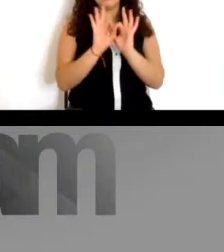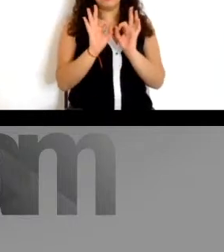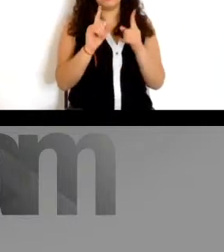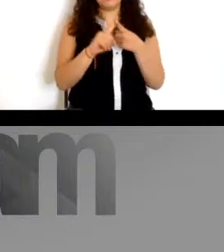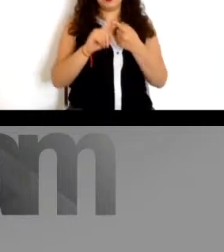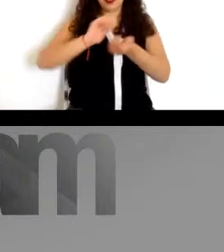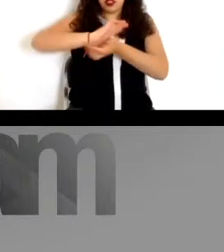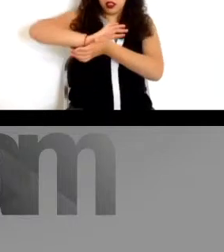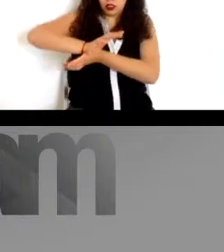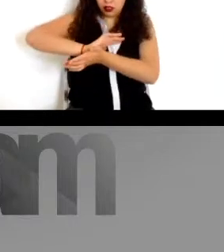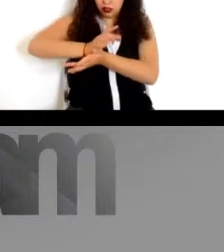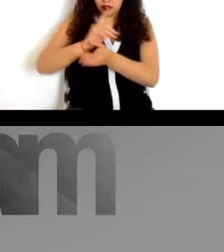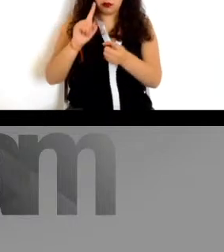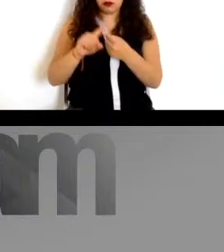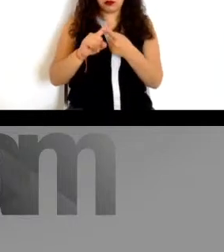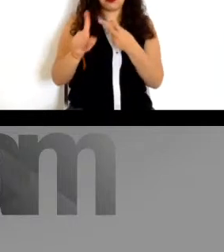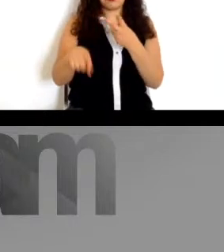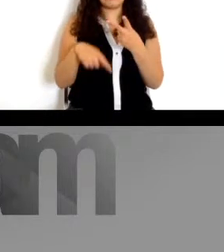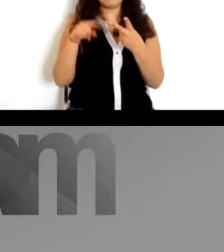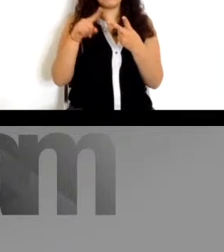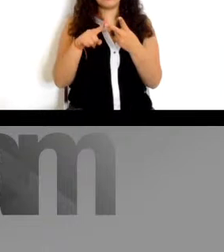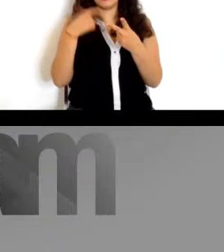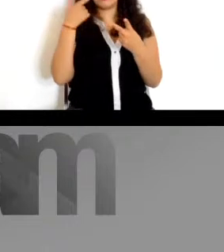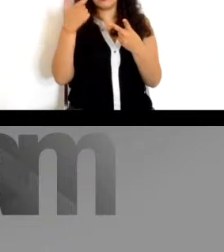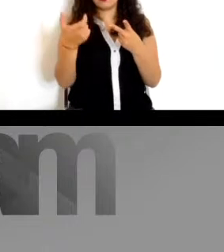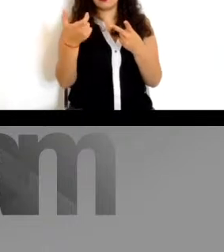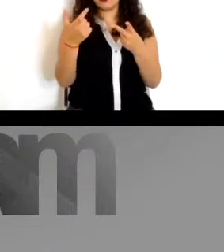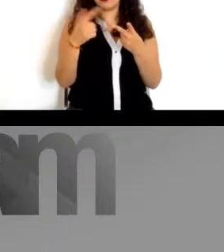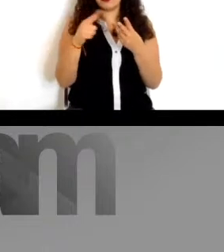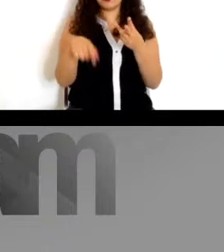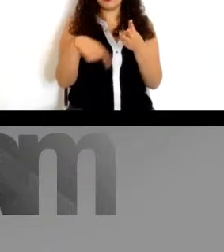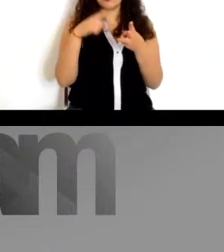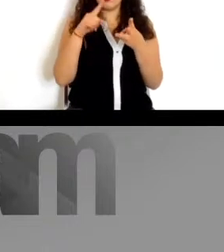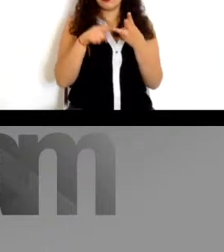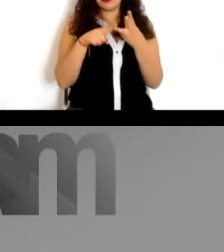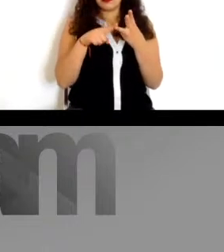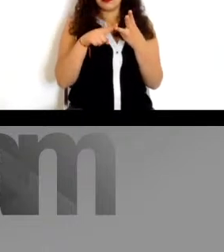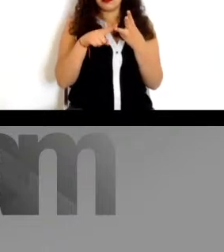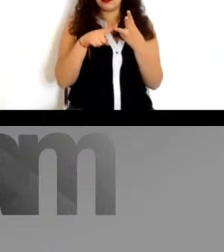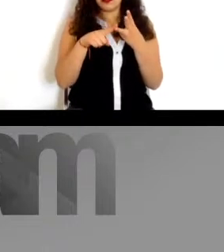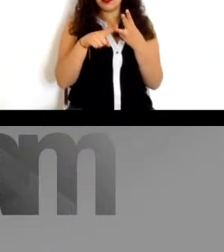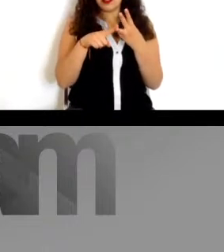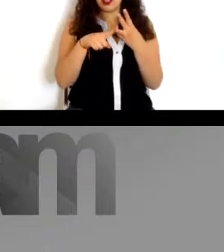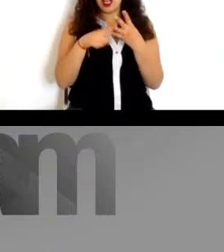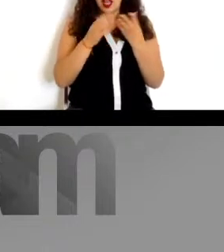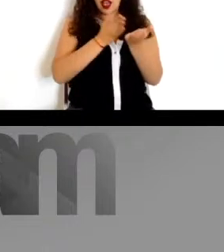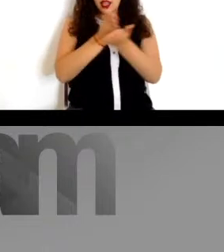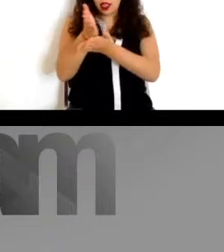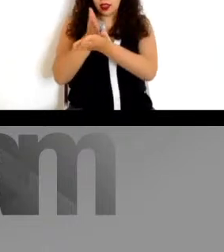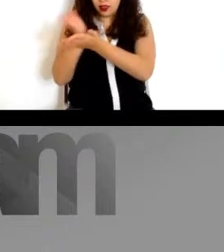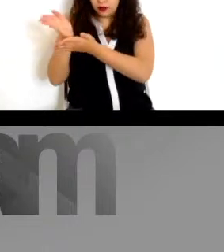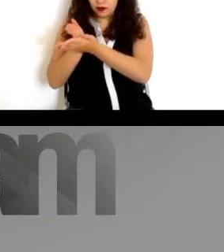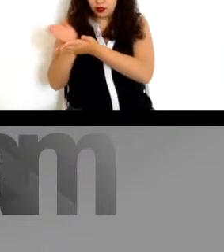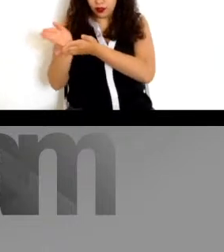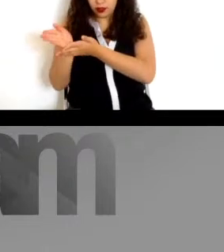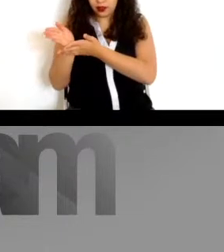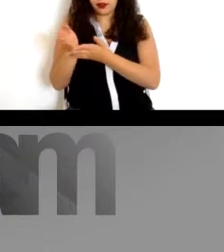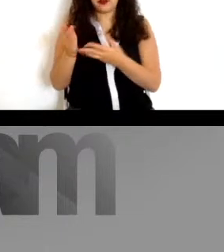discriminación, el tema económico, el tema de accesibilidad. Y